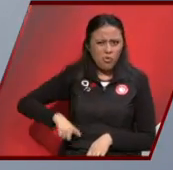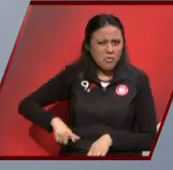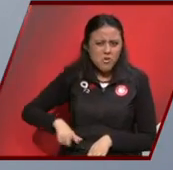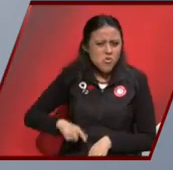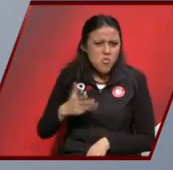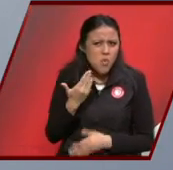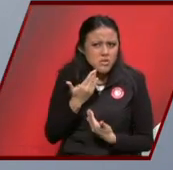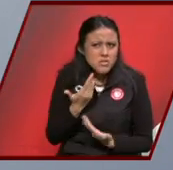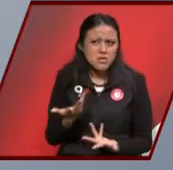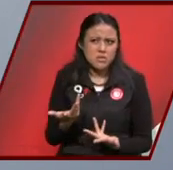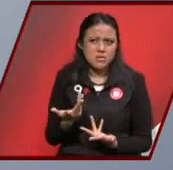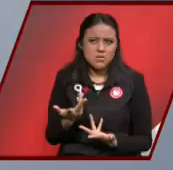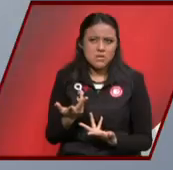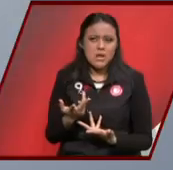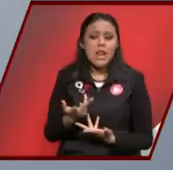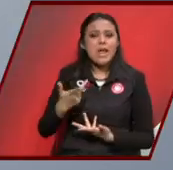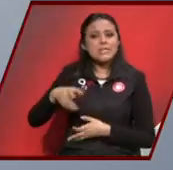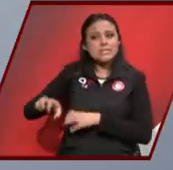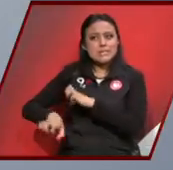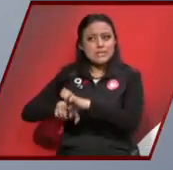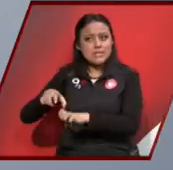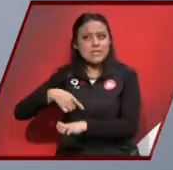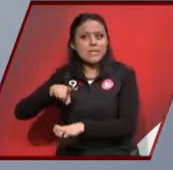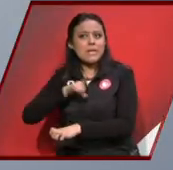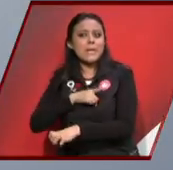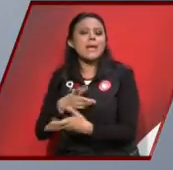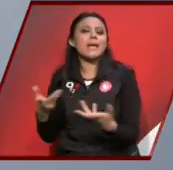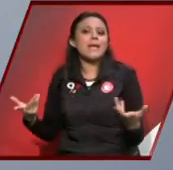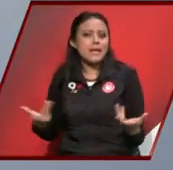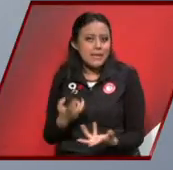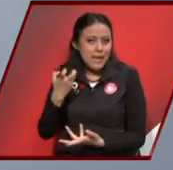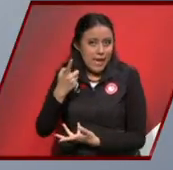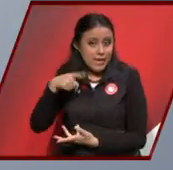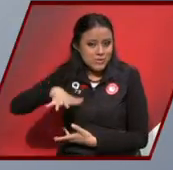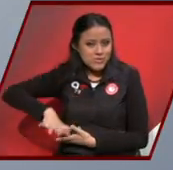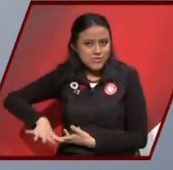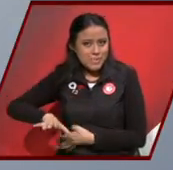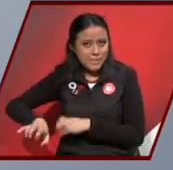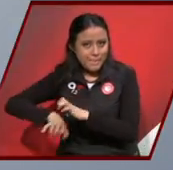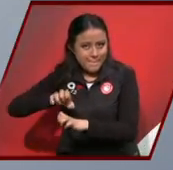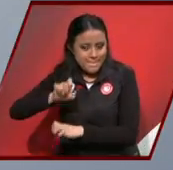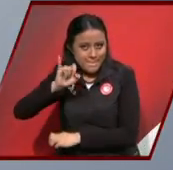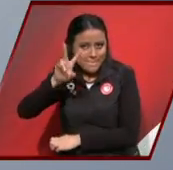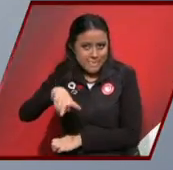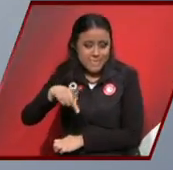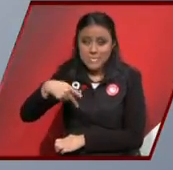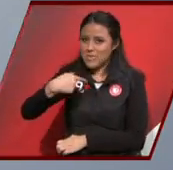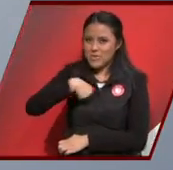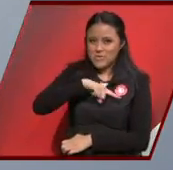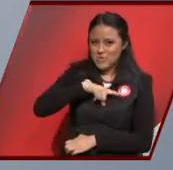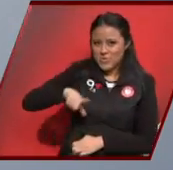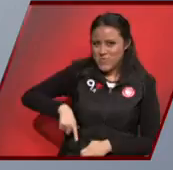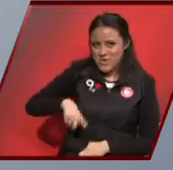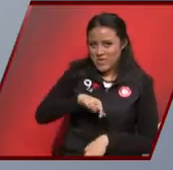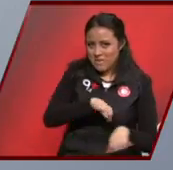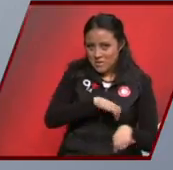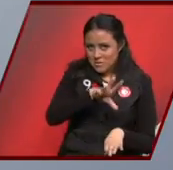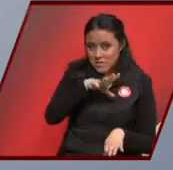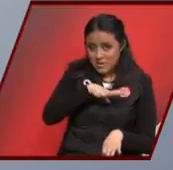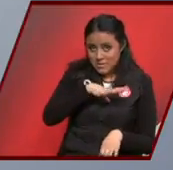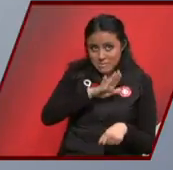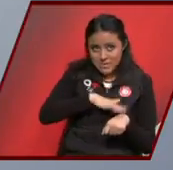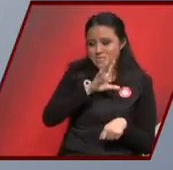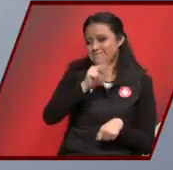pero necesitan eso, lo que yo los empresarios hacer lo hagan. Ser facilitador de que eso se dé, pero los que lo hacen son los empresarios. ¿Qué te piden los